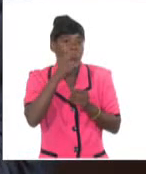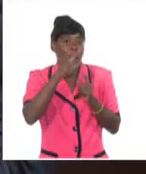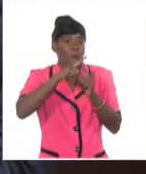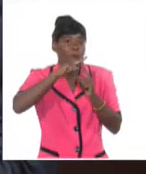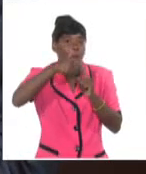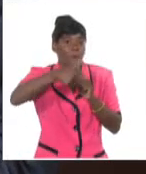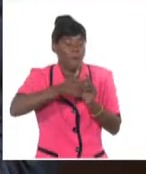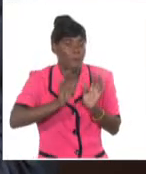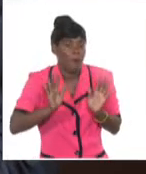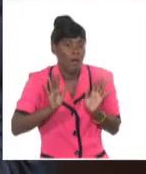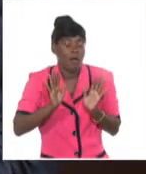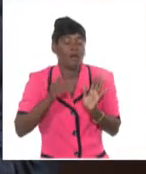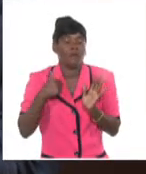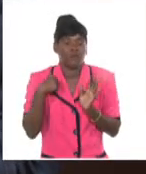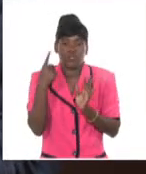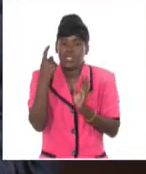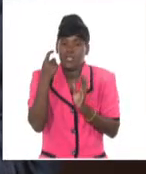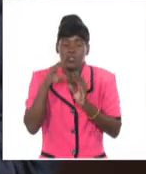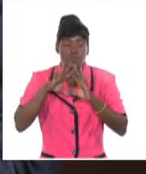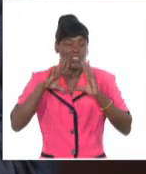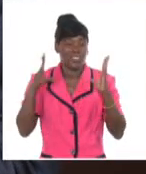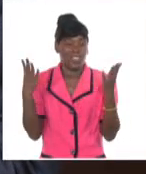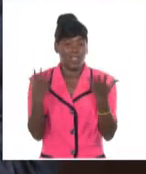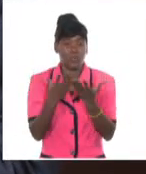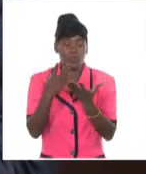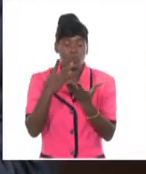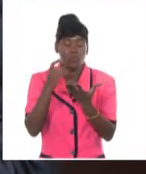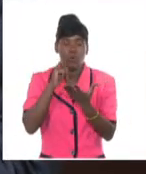de paz, yo creo que es una oración de